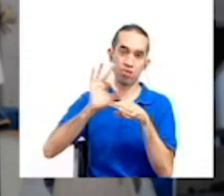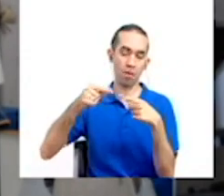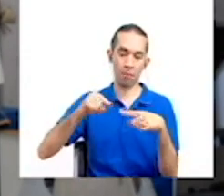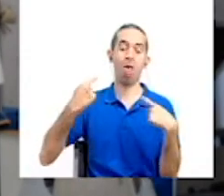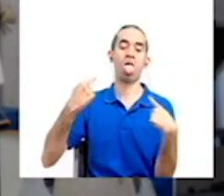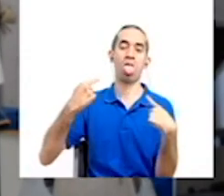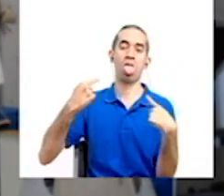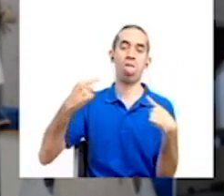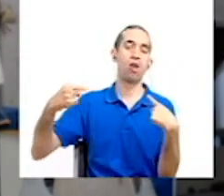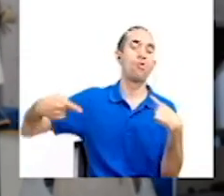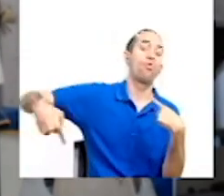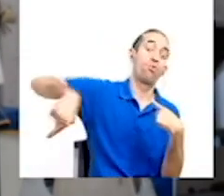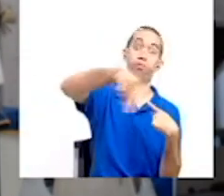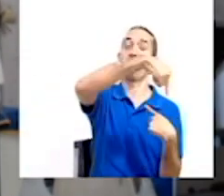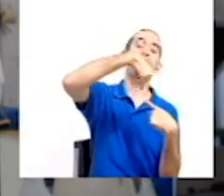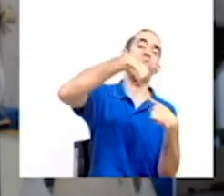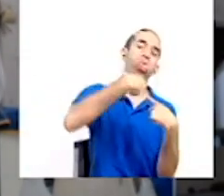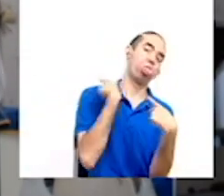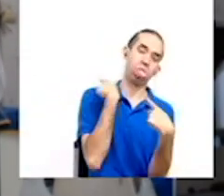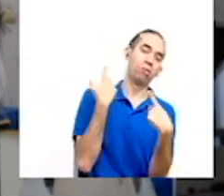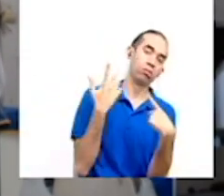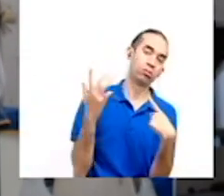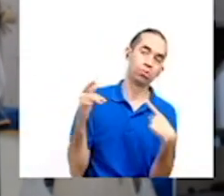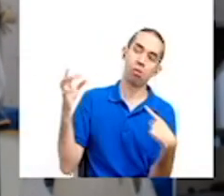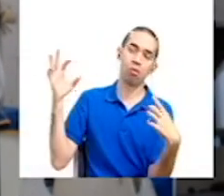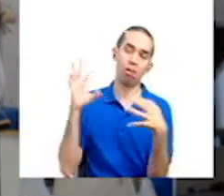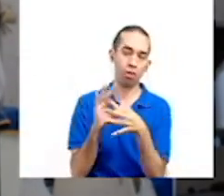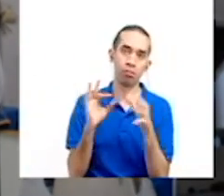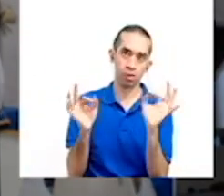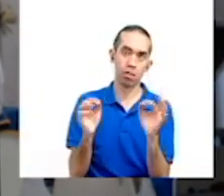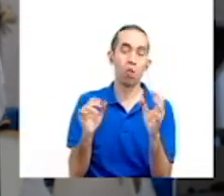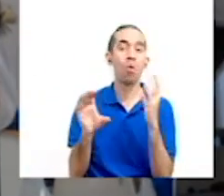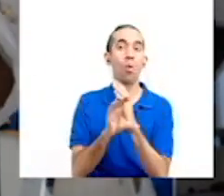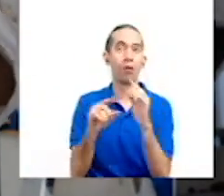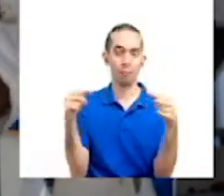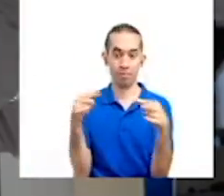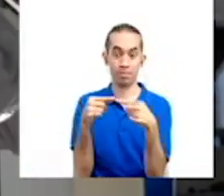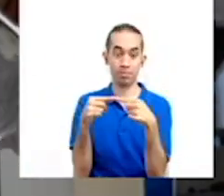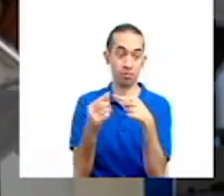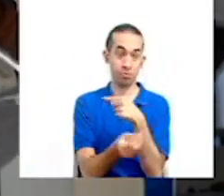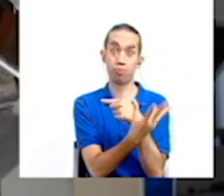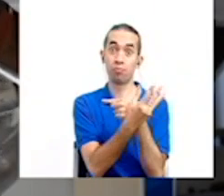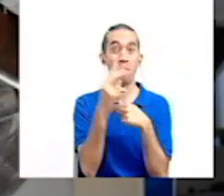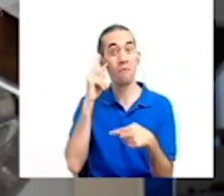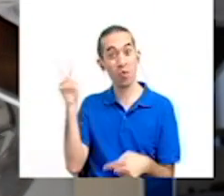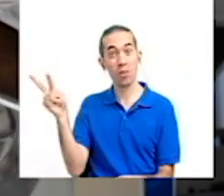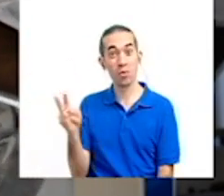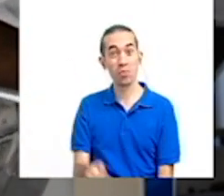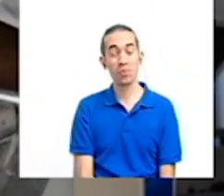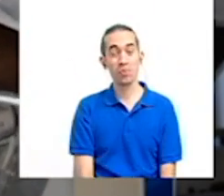bombillo. Solamente hay que tener cuidado de que no se toquen porque se va a encender el bombillo.